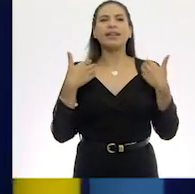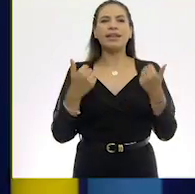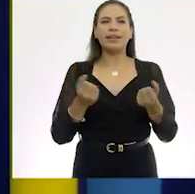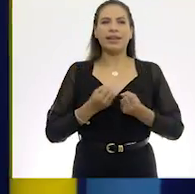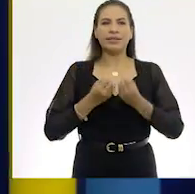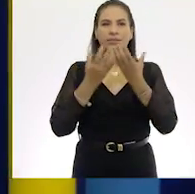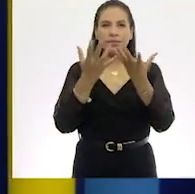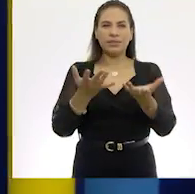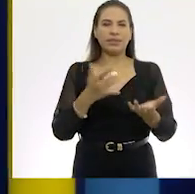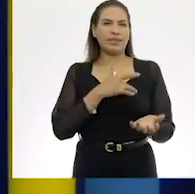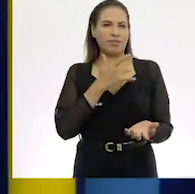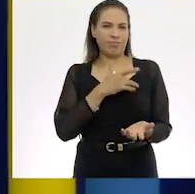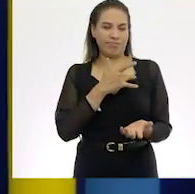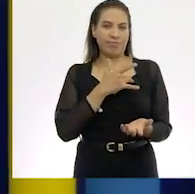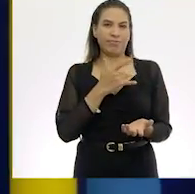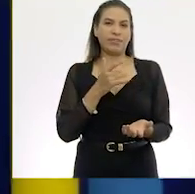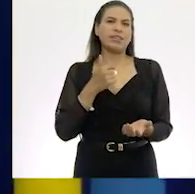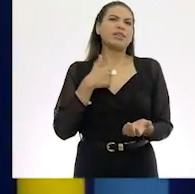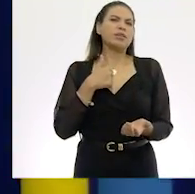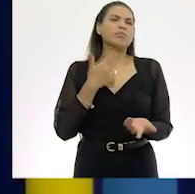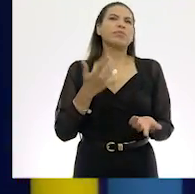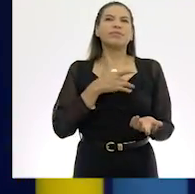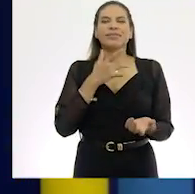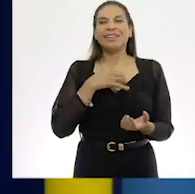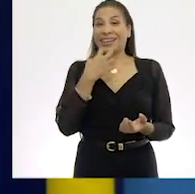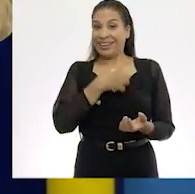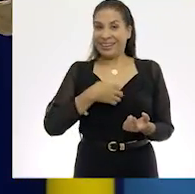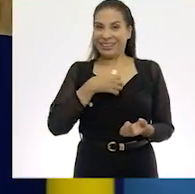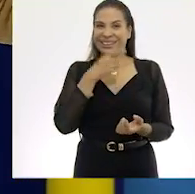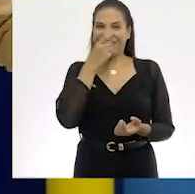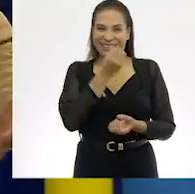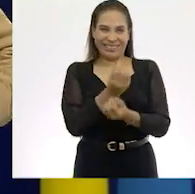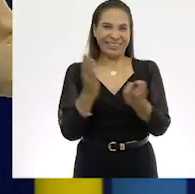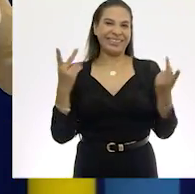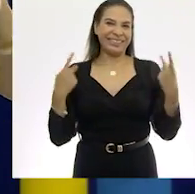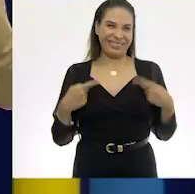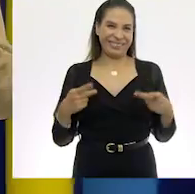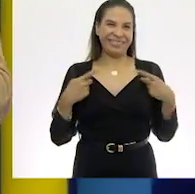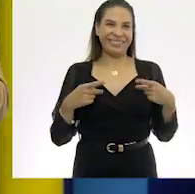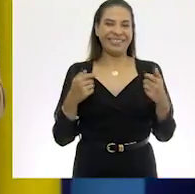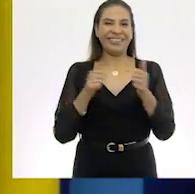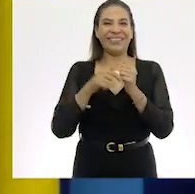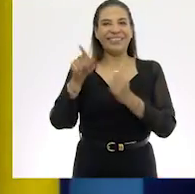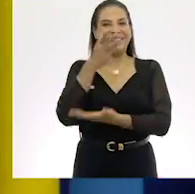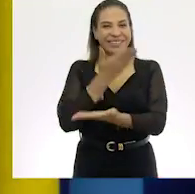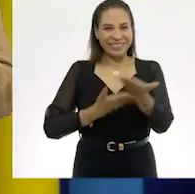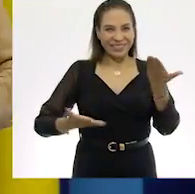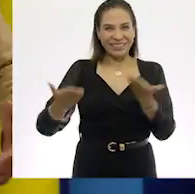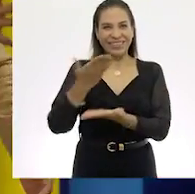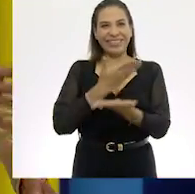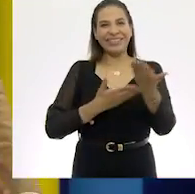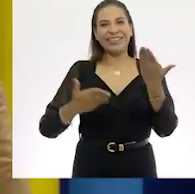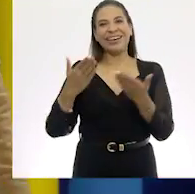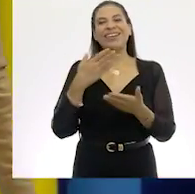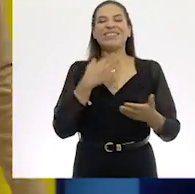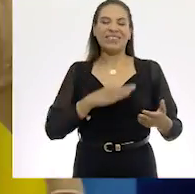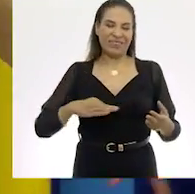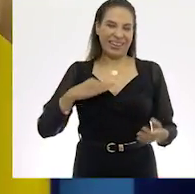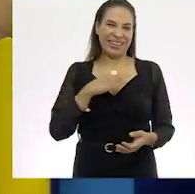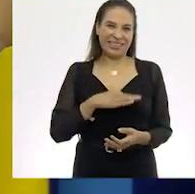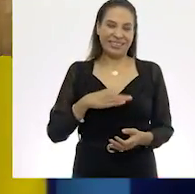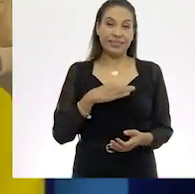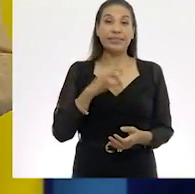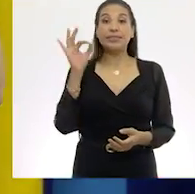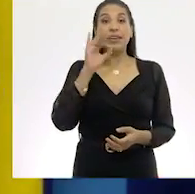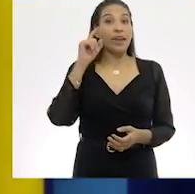las emociones. Si nos sentimos contentos, podemos decírselo a las personas con las que estamos compartiendo un momento feliz.